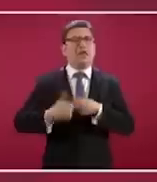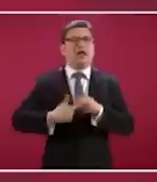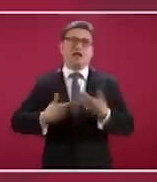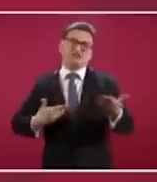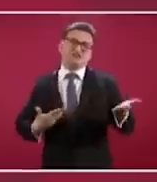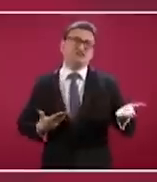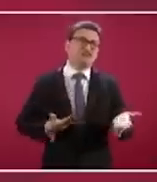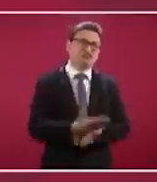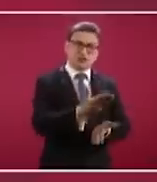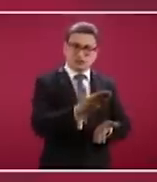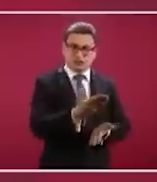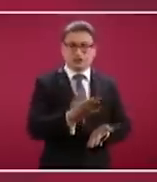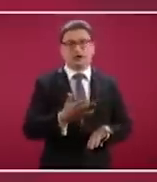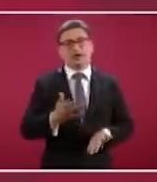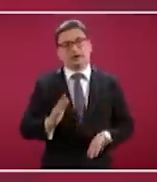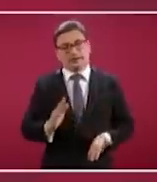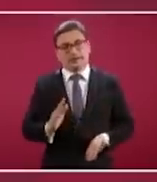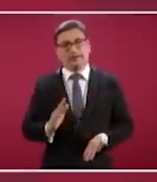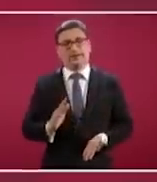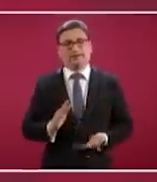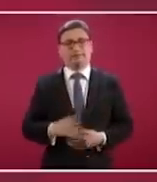intervencionista